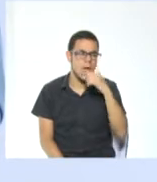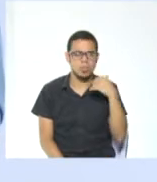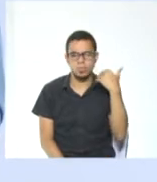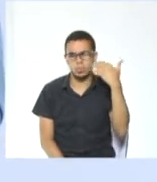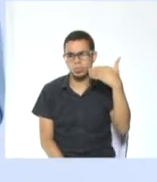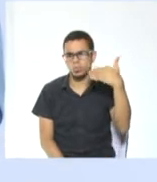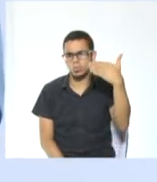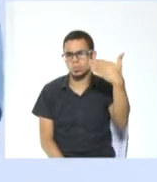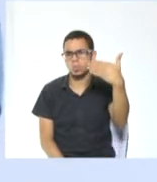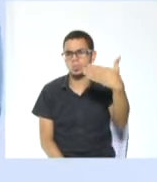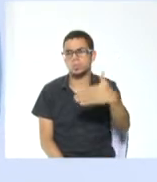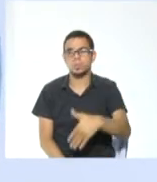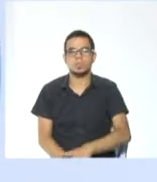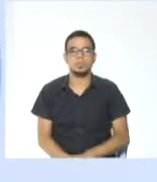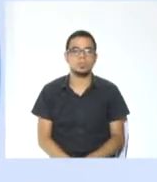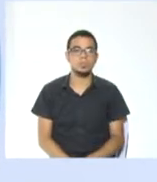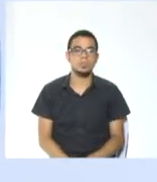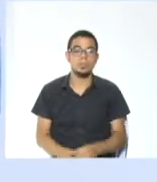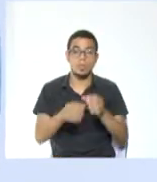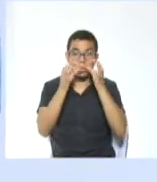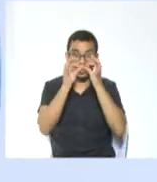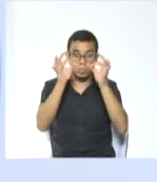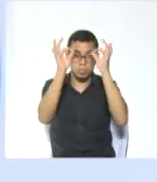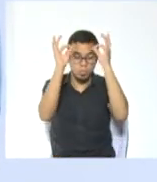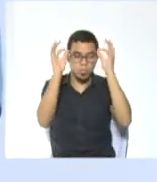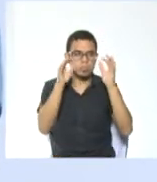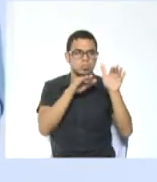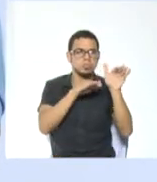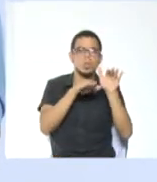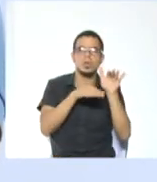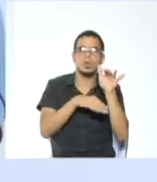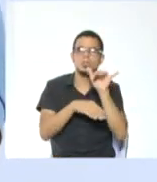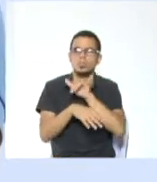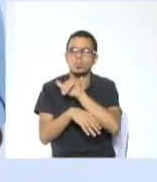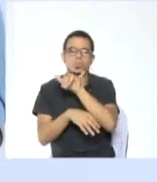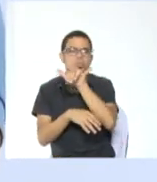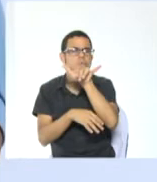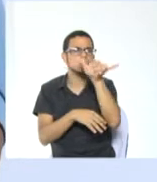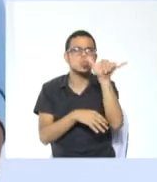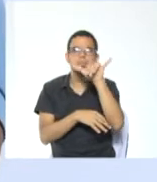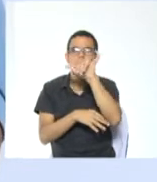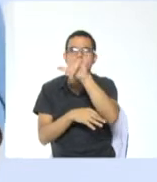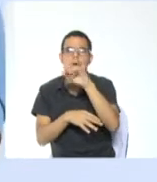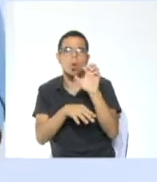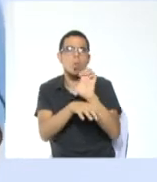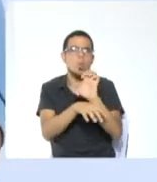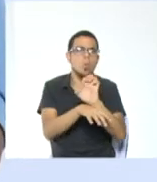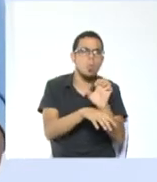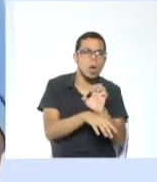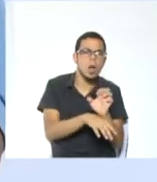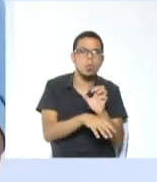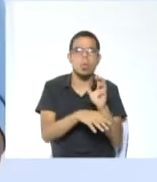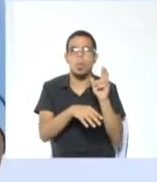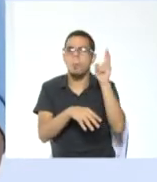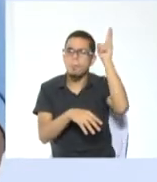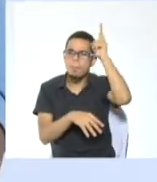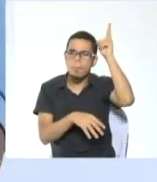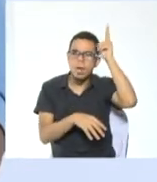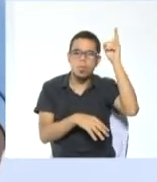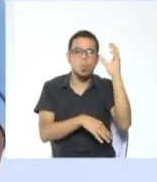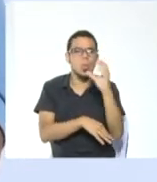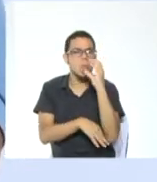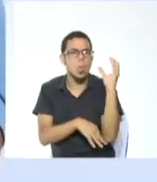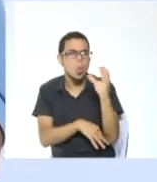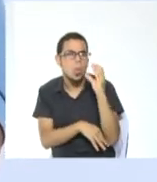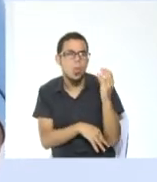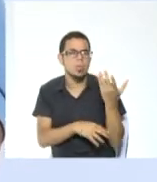Años más tarde, Simón Rodríguez viajó por varios países, entre Ecuador, Perú y